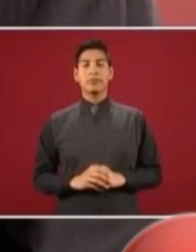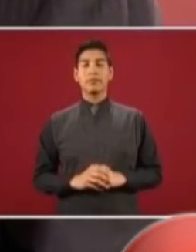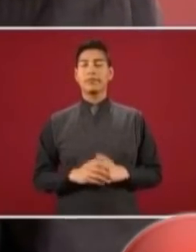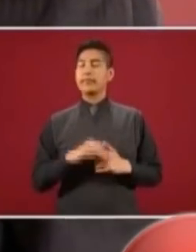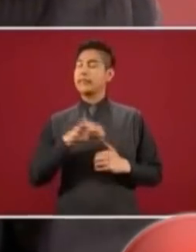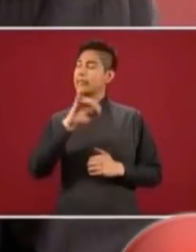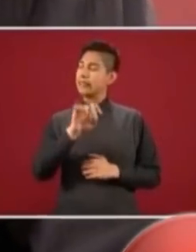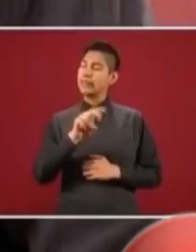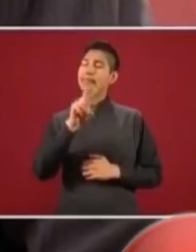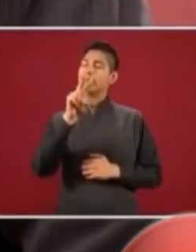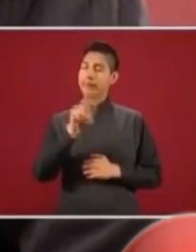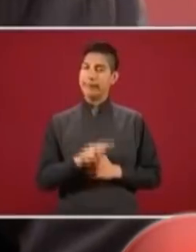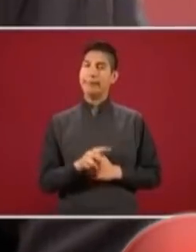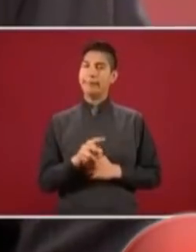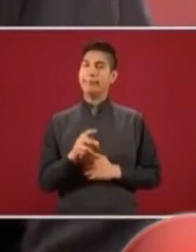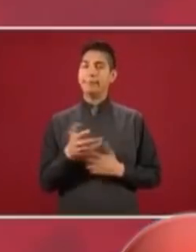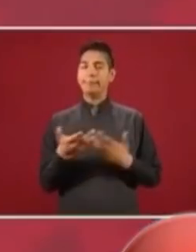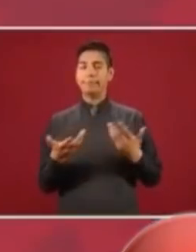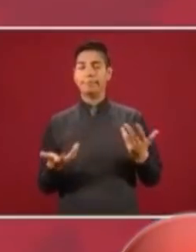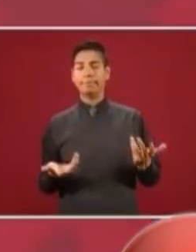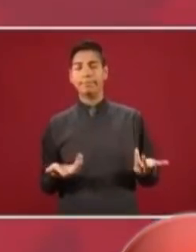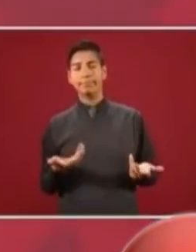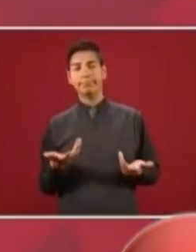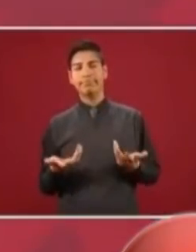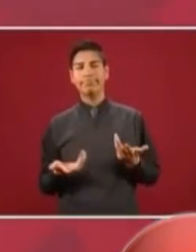desde luego,